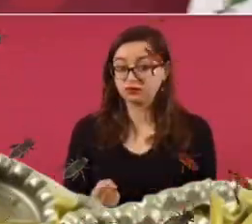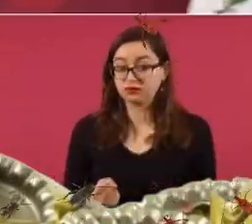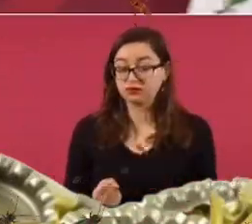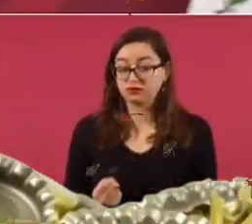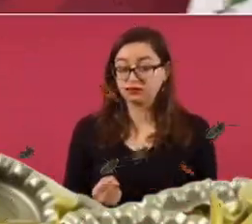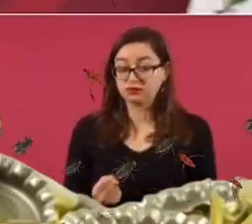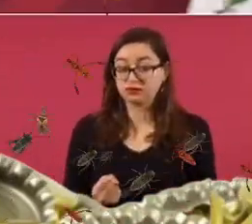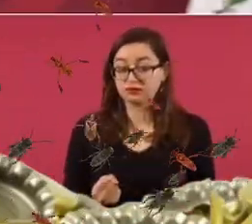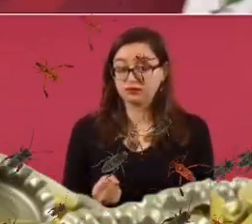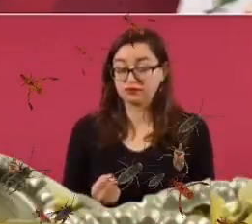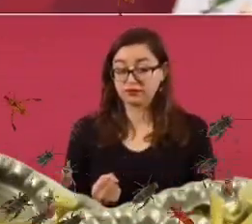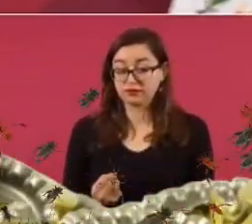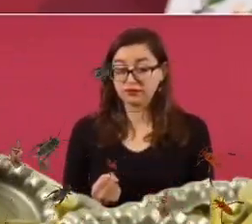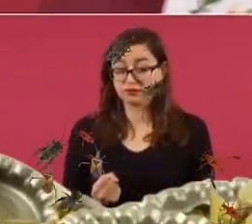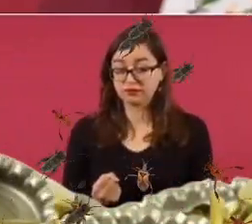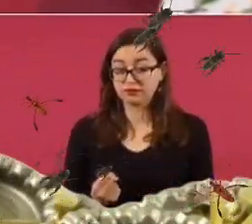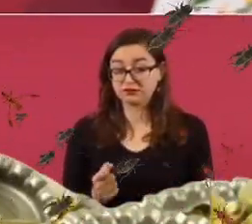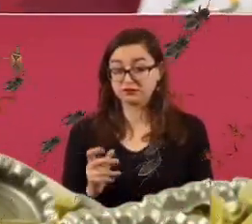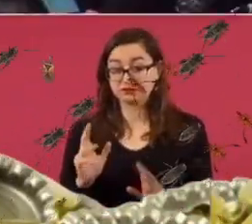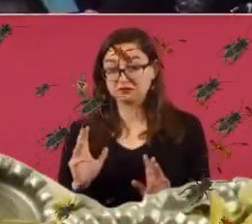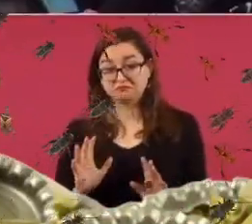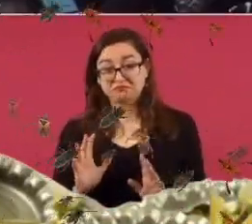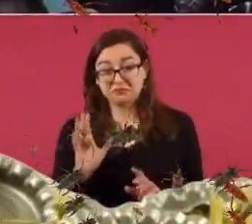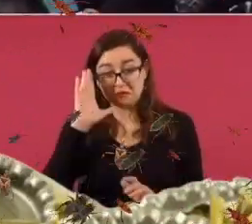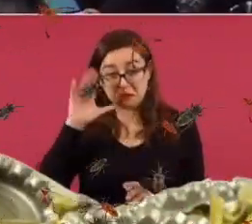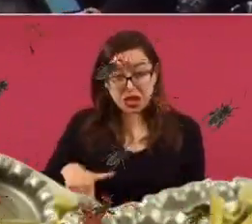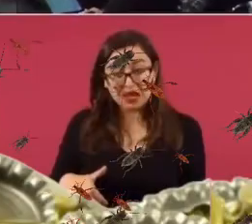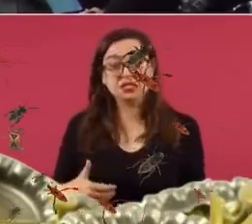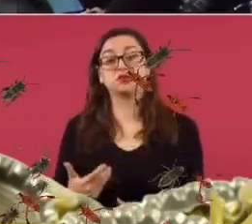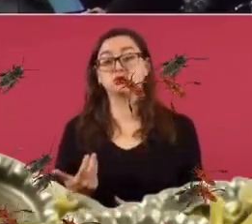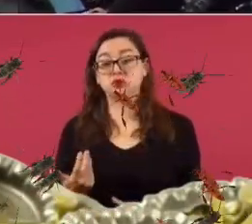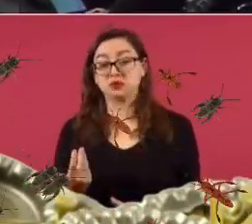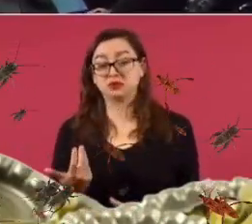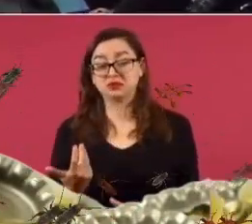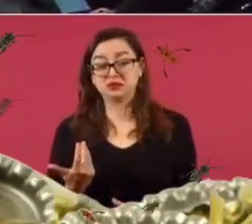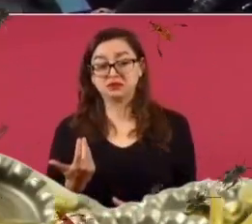pasar de vivo,